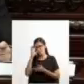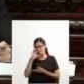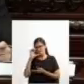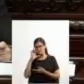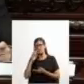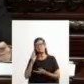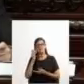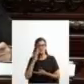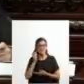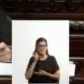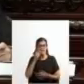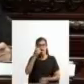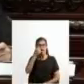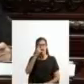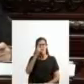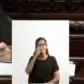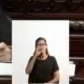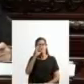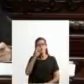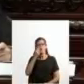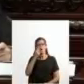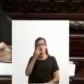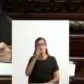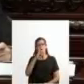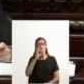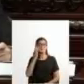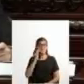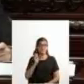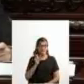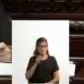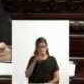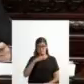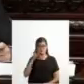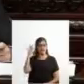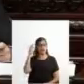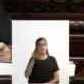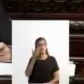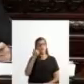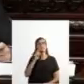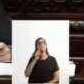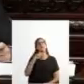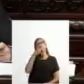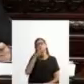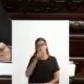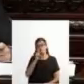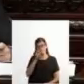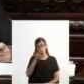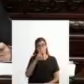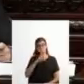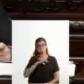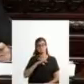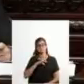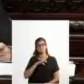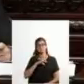¿Sabe quién es A Decoagro? Me está diciendo dígalo senador, dígalo fuerte. No, no, no le voy a privar el placer, dígalo.